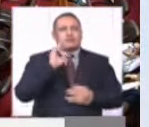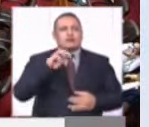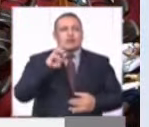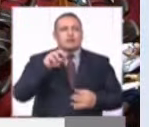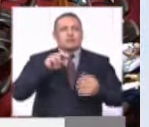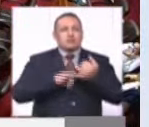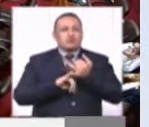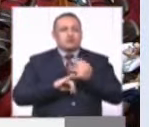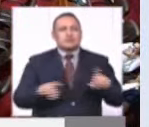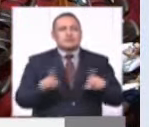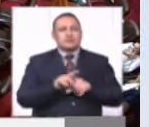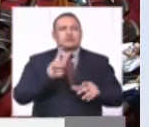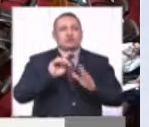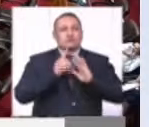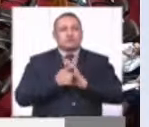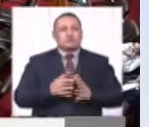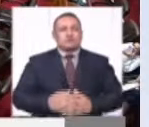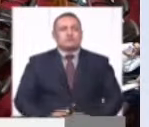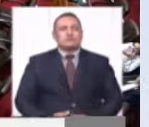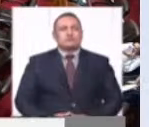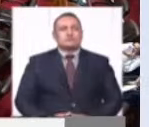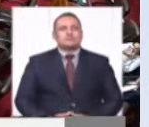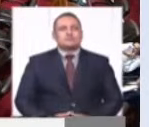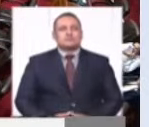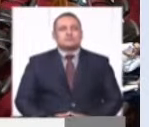Camones Soriano. 2 minutos.